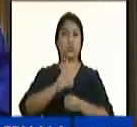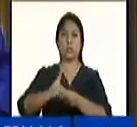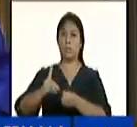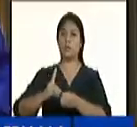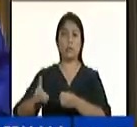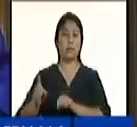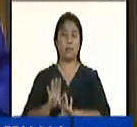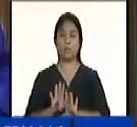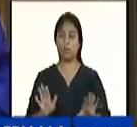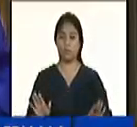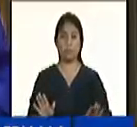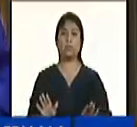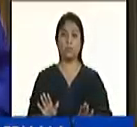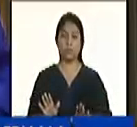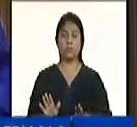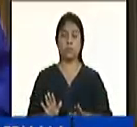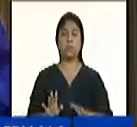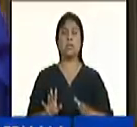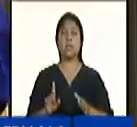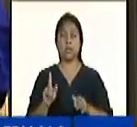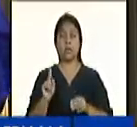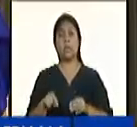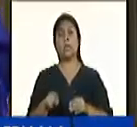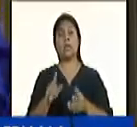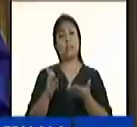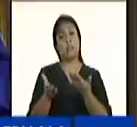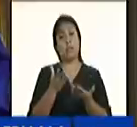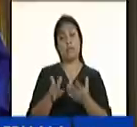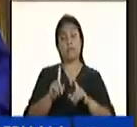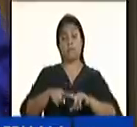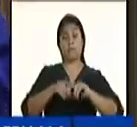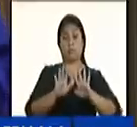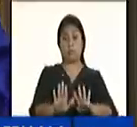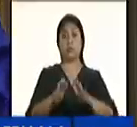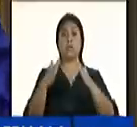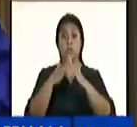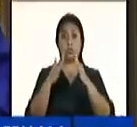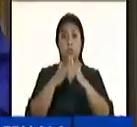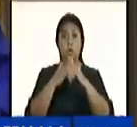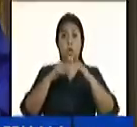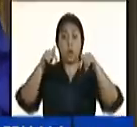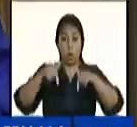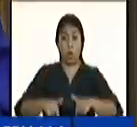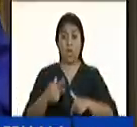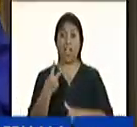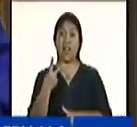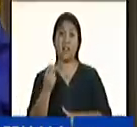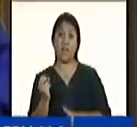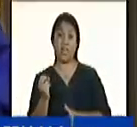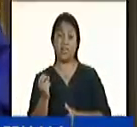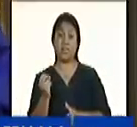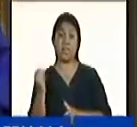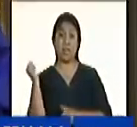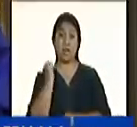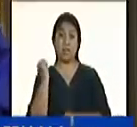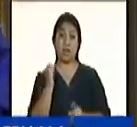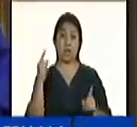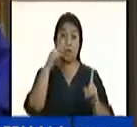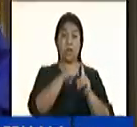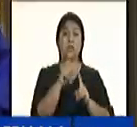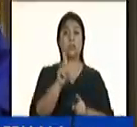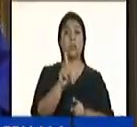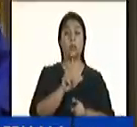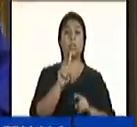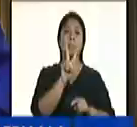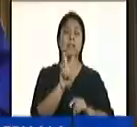circunscripción departamental, quedando sujetos a su domicilio desde este 20 de abril hasta el lunes 27 de abril a